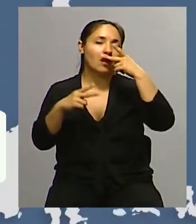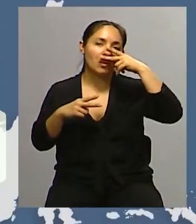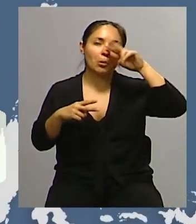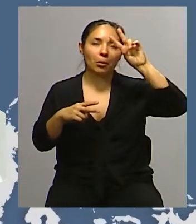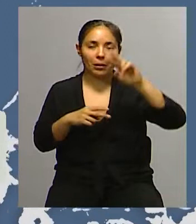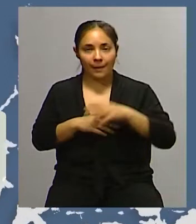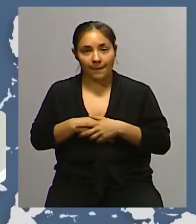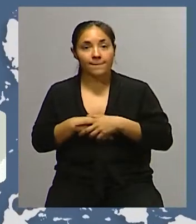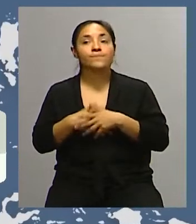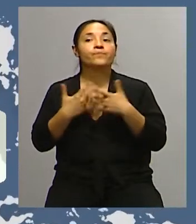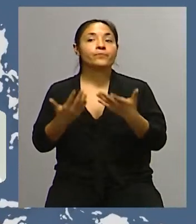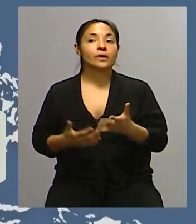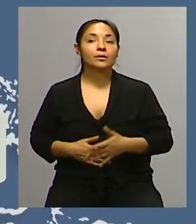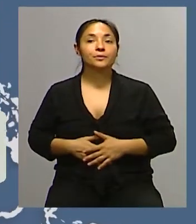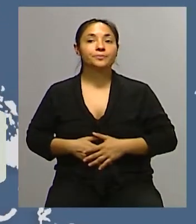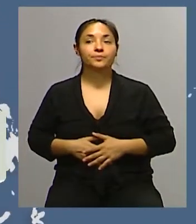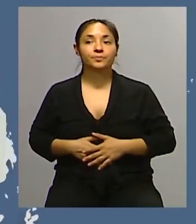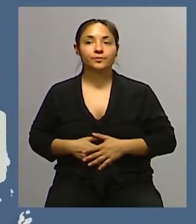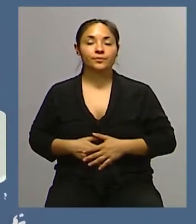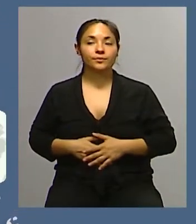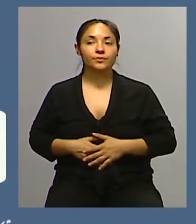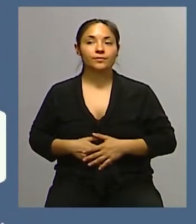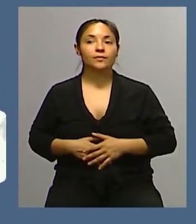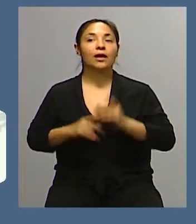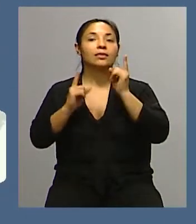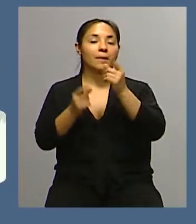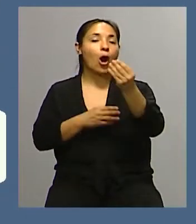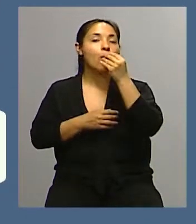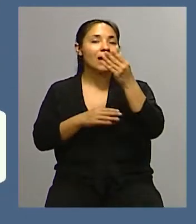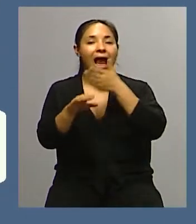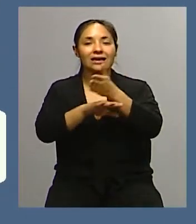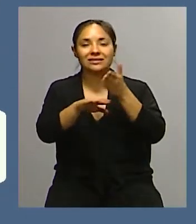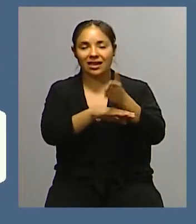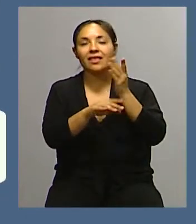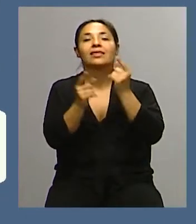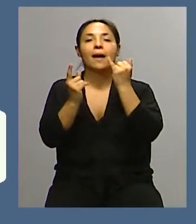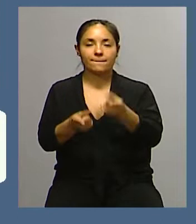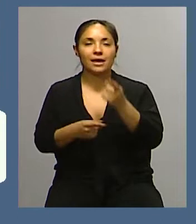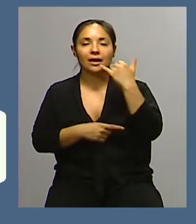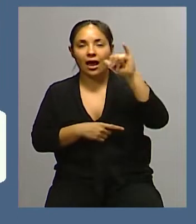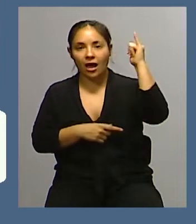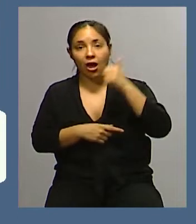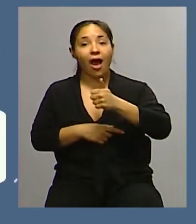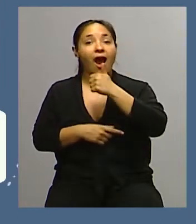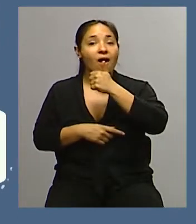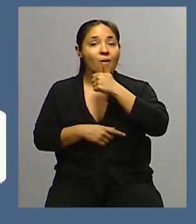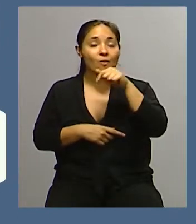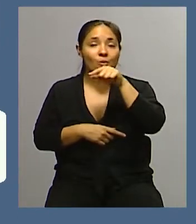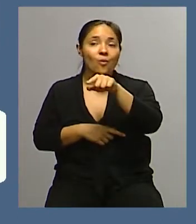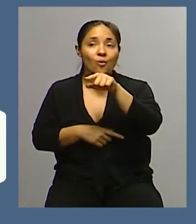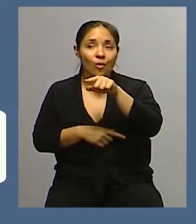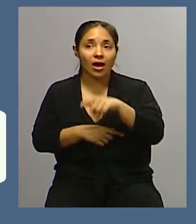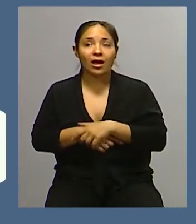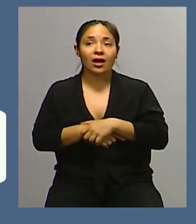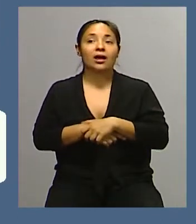cómo se estratifica. Acceder a la comida también es costoso, el agua en Egipto